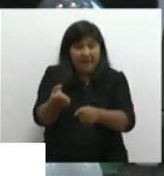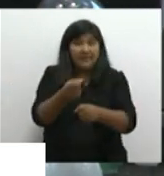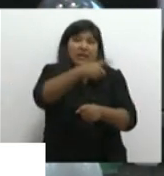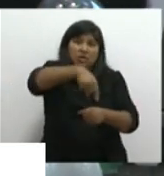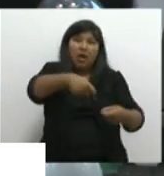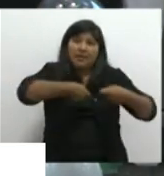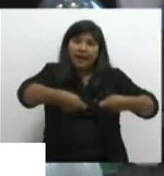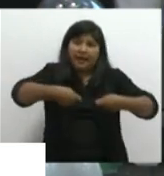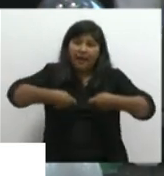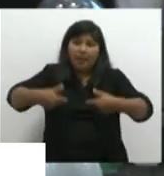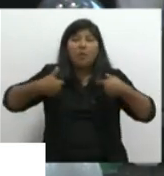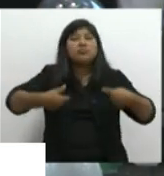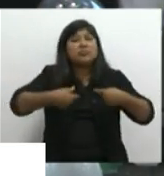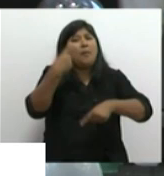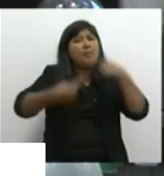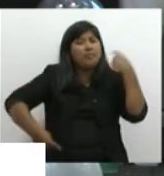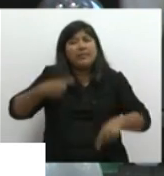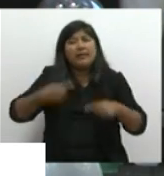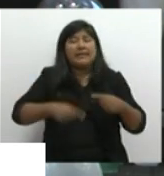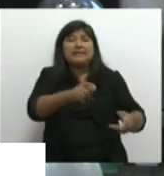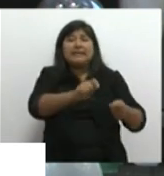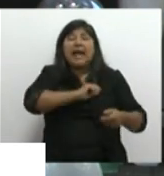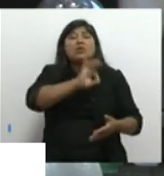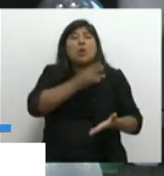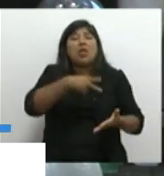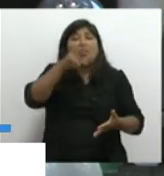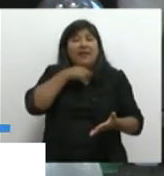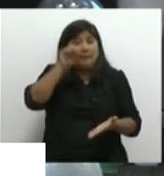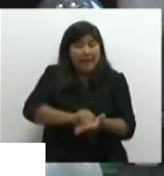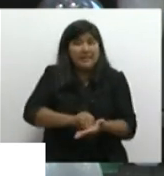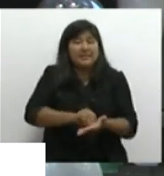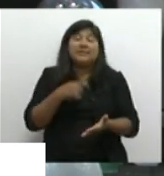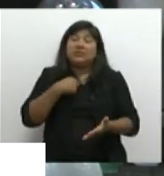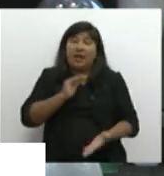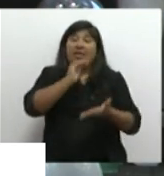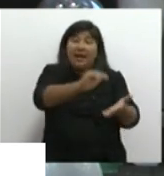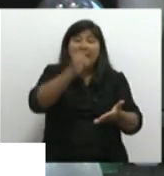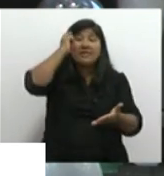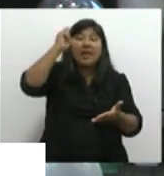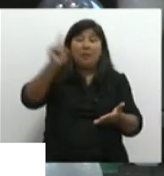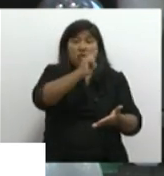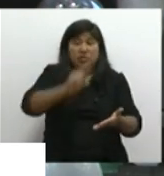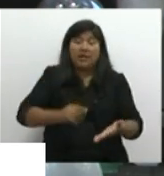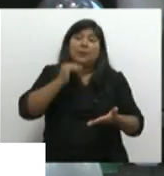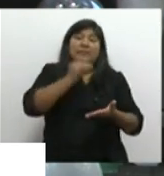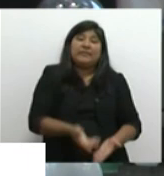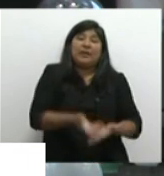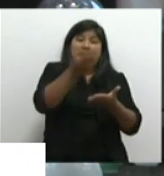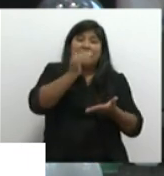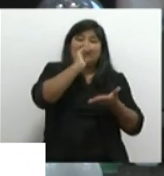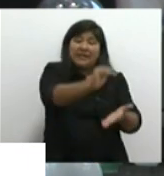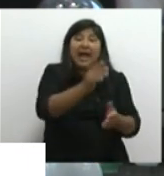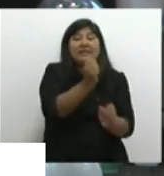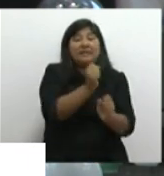incremento del 10 por ciento del sueldo de los trabajadores de la educación y también